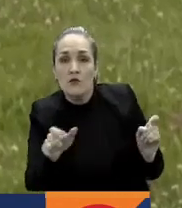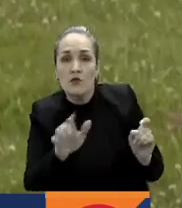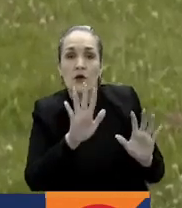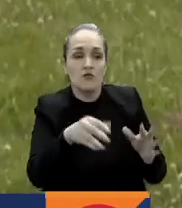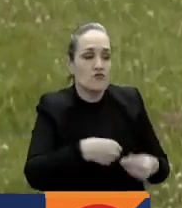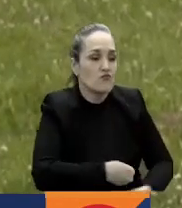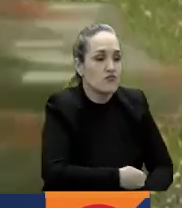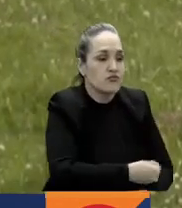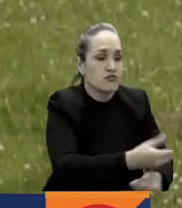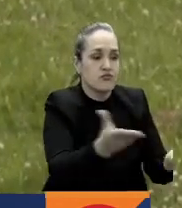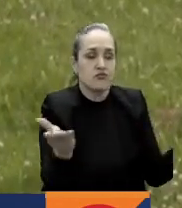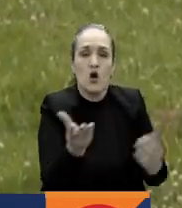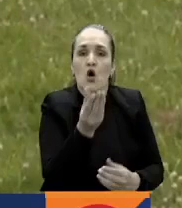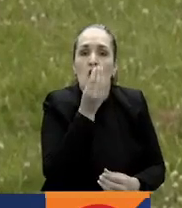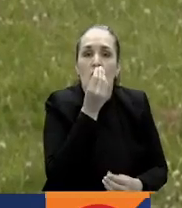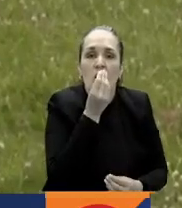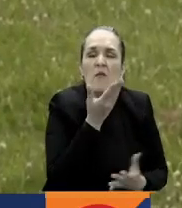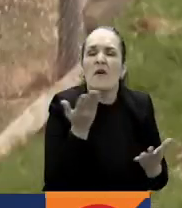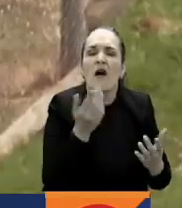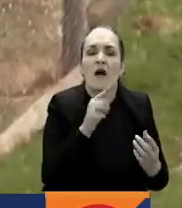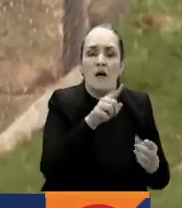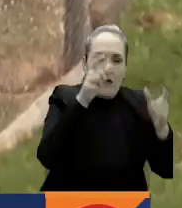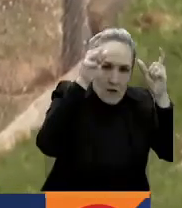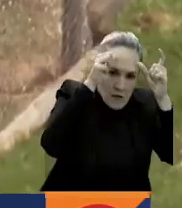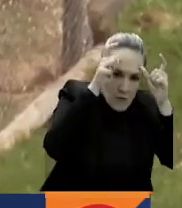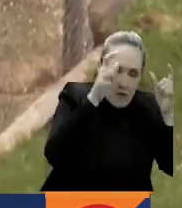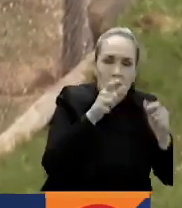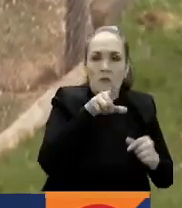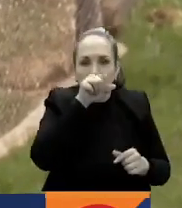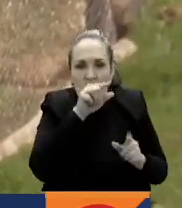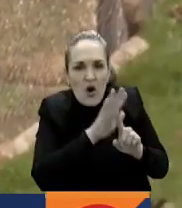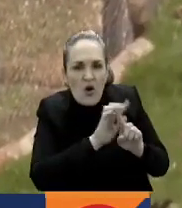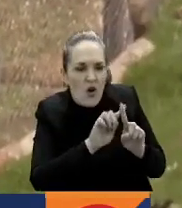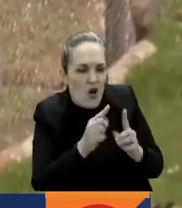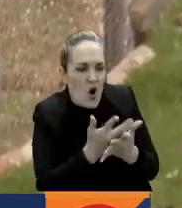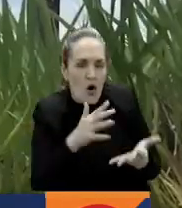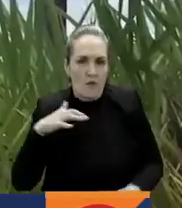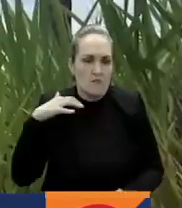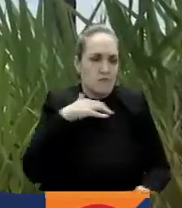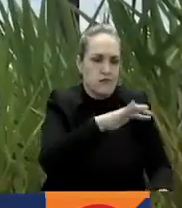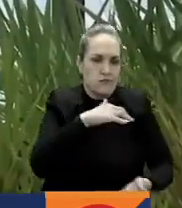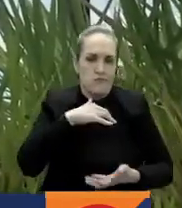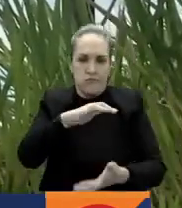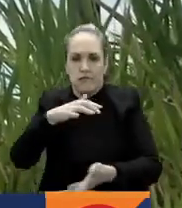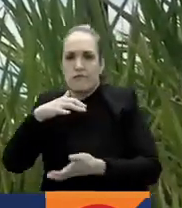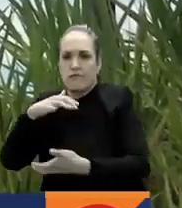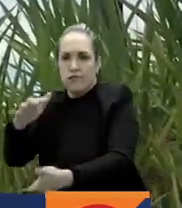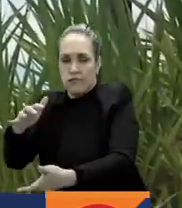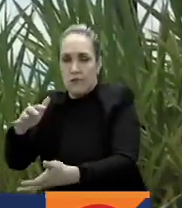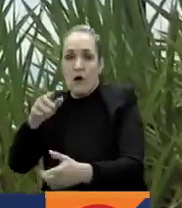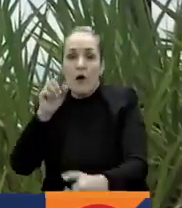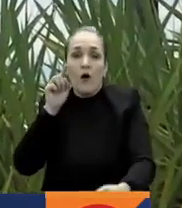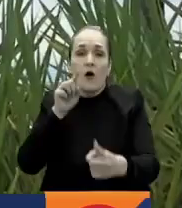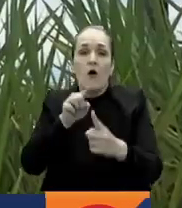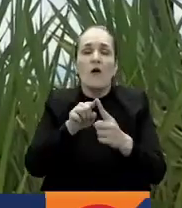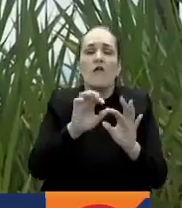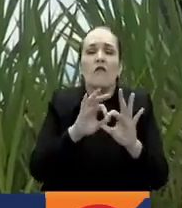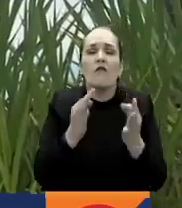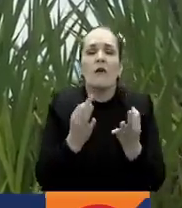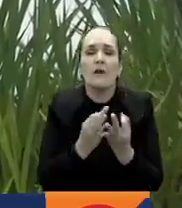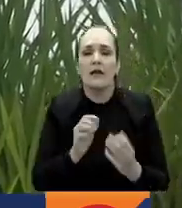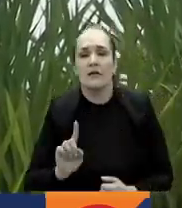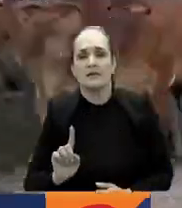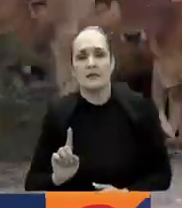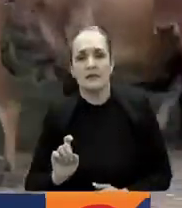animales ante una posible erupción en el cráter Arenas. Esta primera entrega estuvo destinada a 68 familias en Murillo.